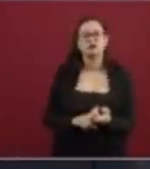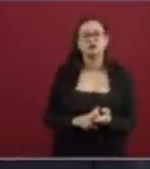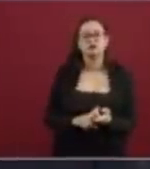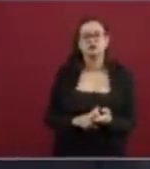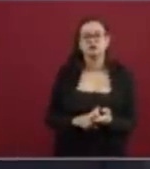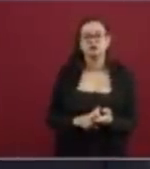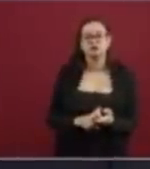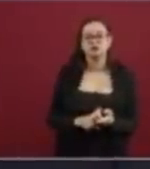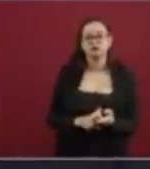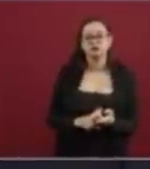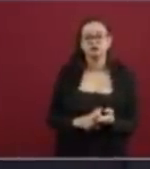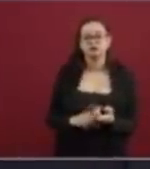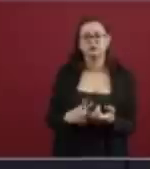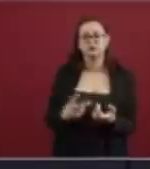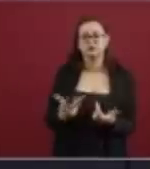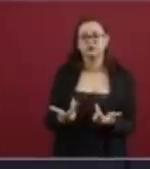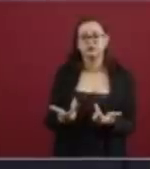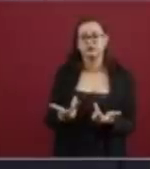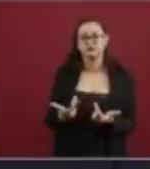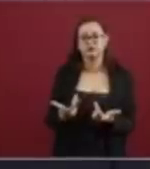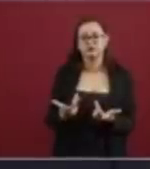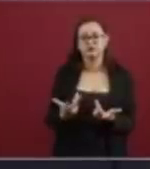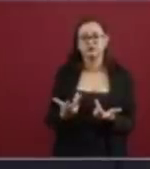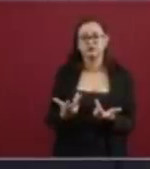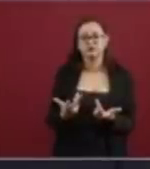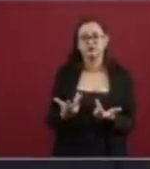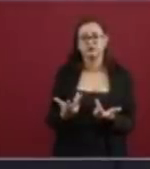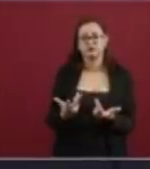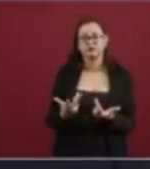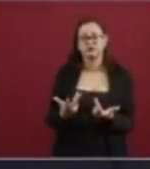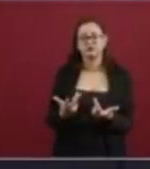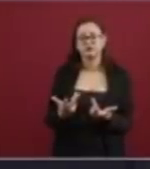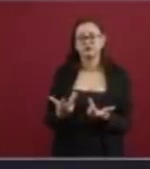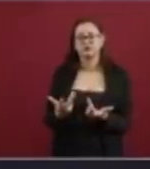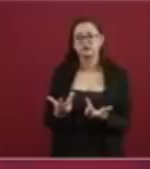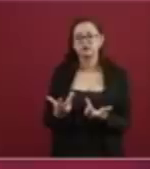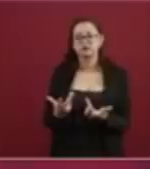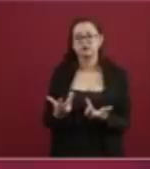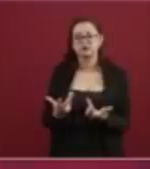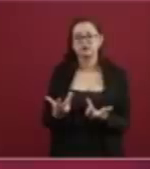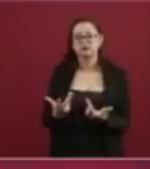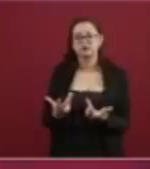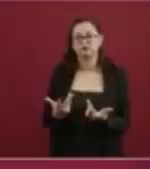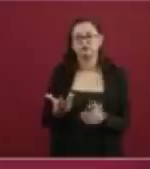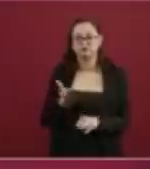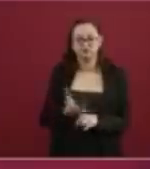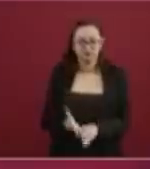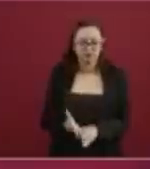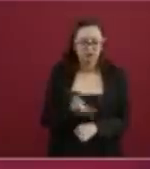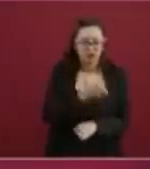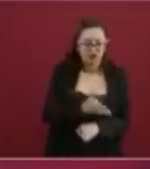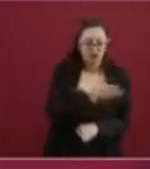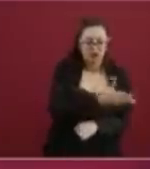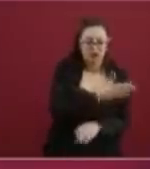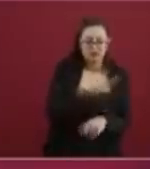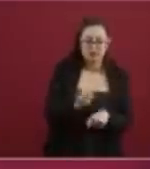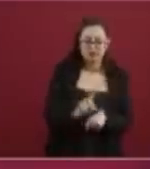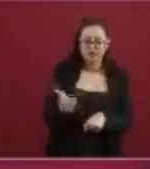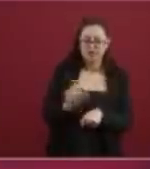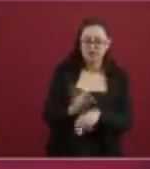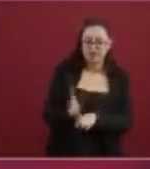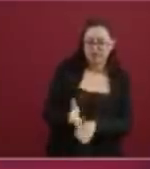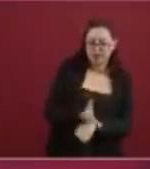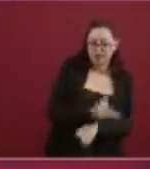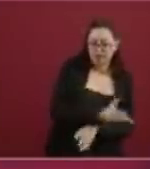¿Cuál es el comportamiento con relación a los días anteriores? En